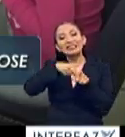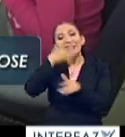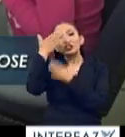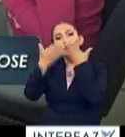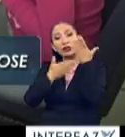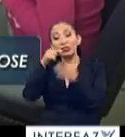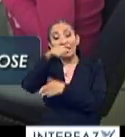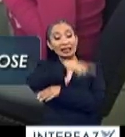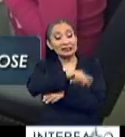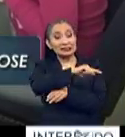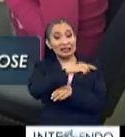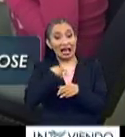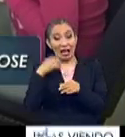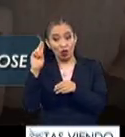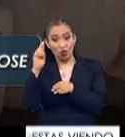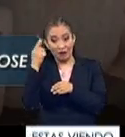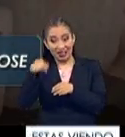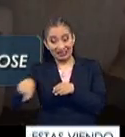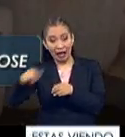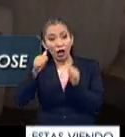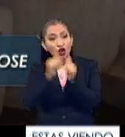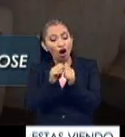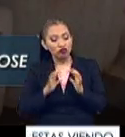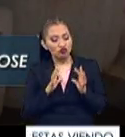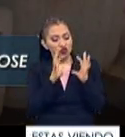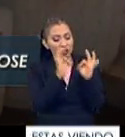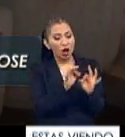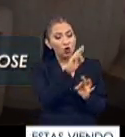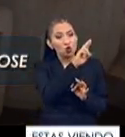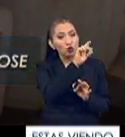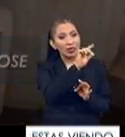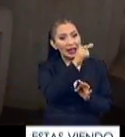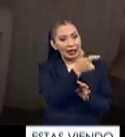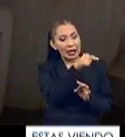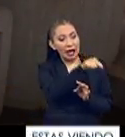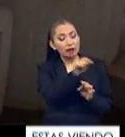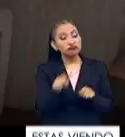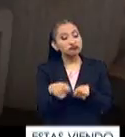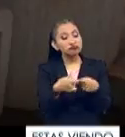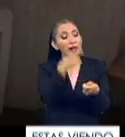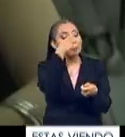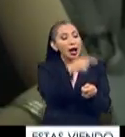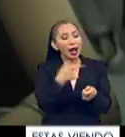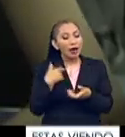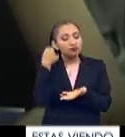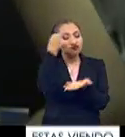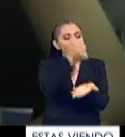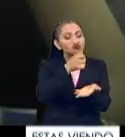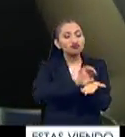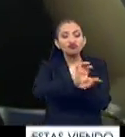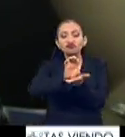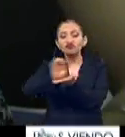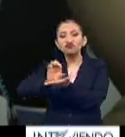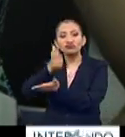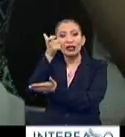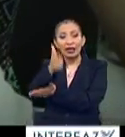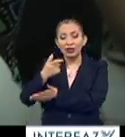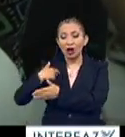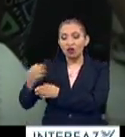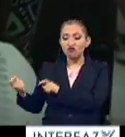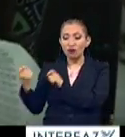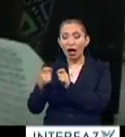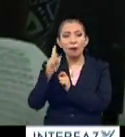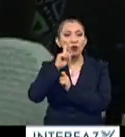estudios luego de que esta casa de estudio, mediante la Fundación UDG, fue designada para administrar y distribuir el donativo